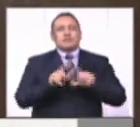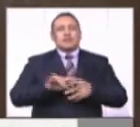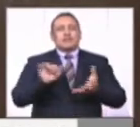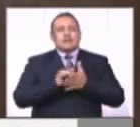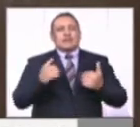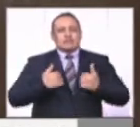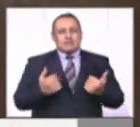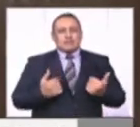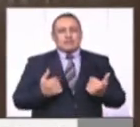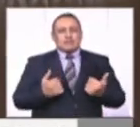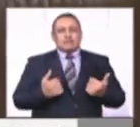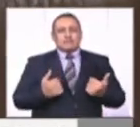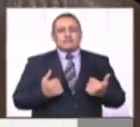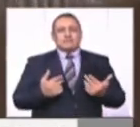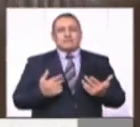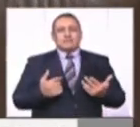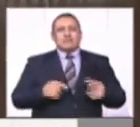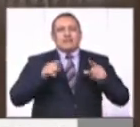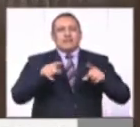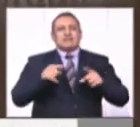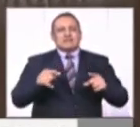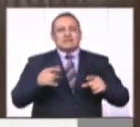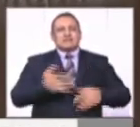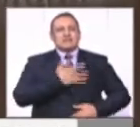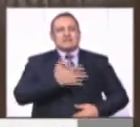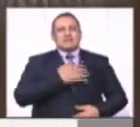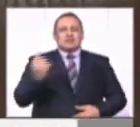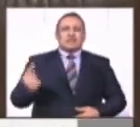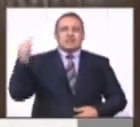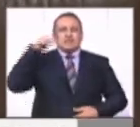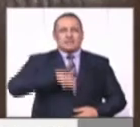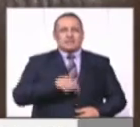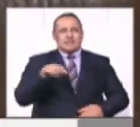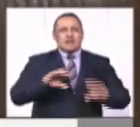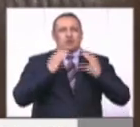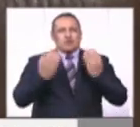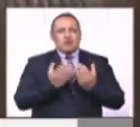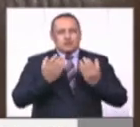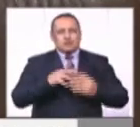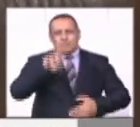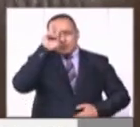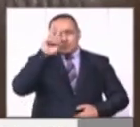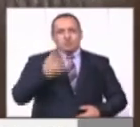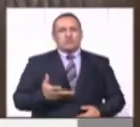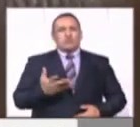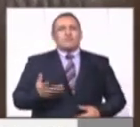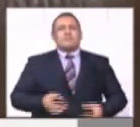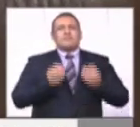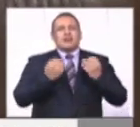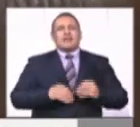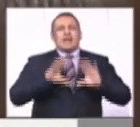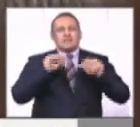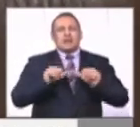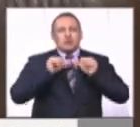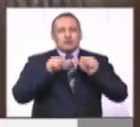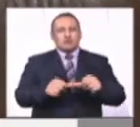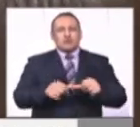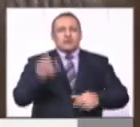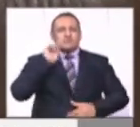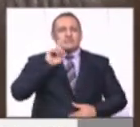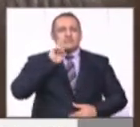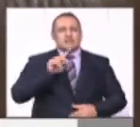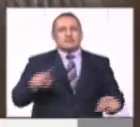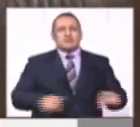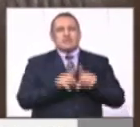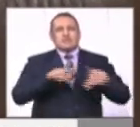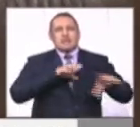tener esa ese atrevimiento de venir aquí a la casa del pueblo al congreso de la República a seguir mintiendo